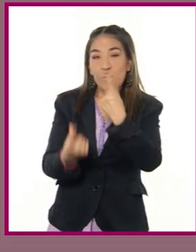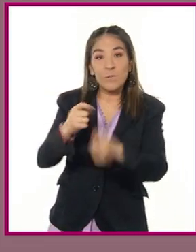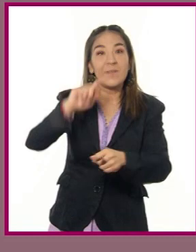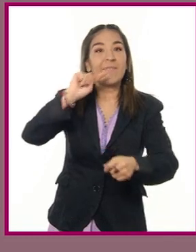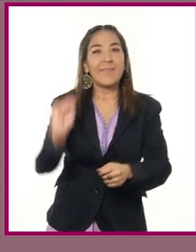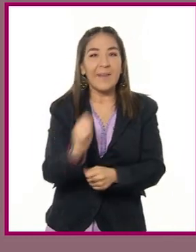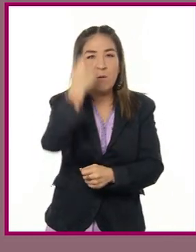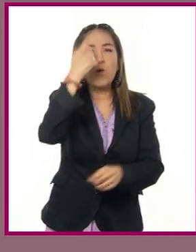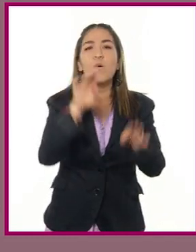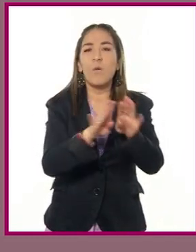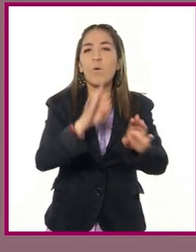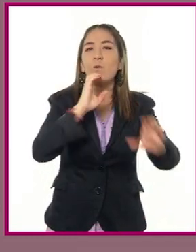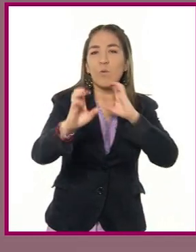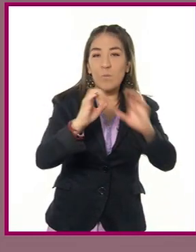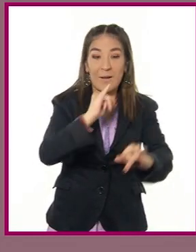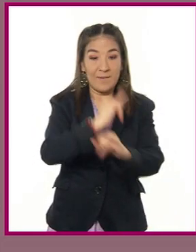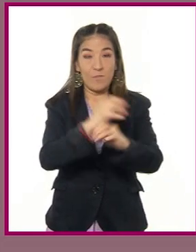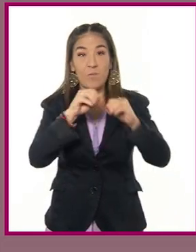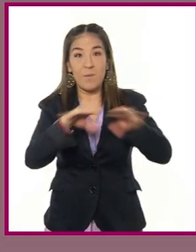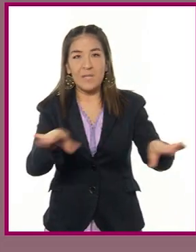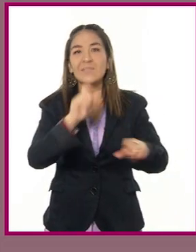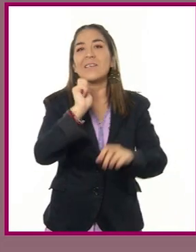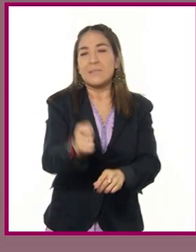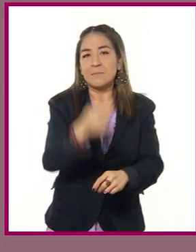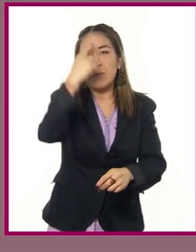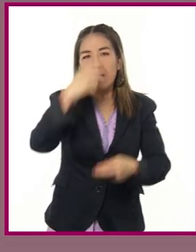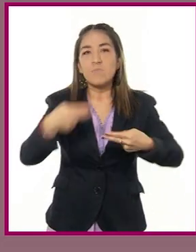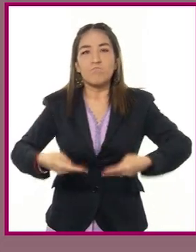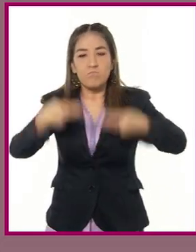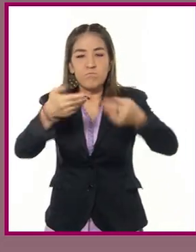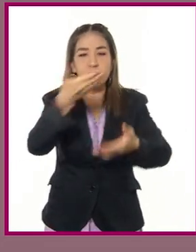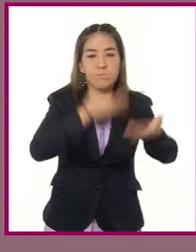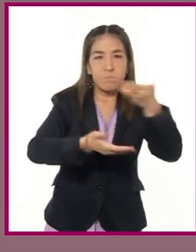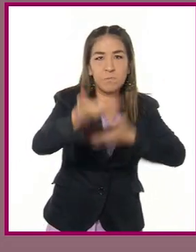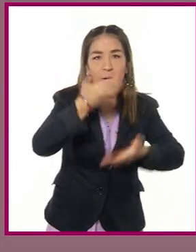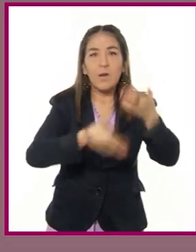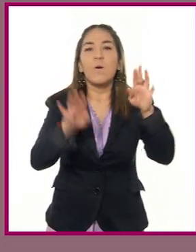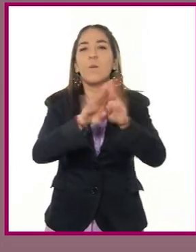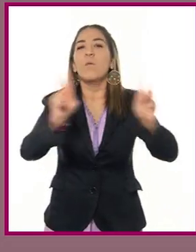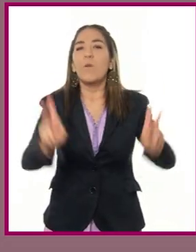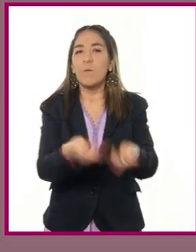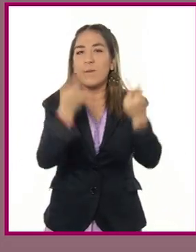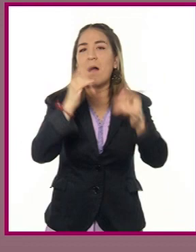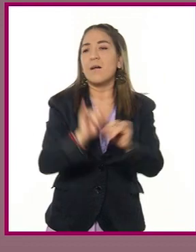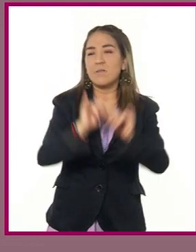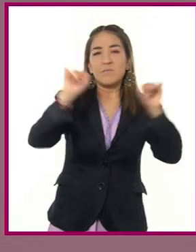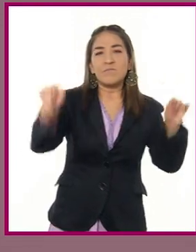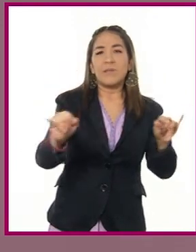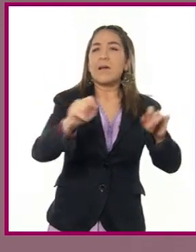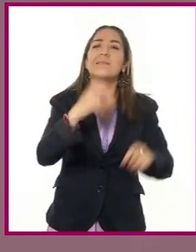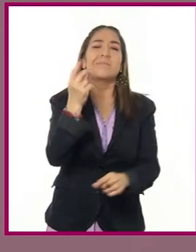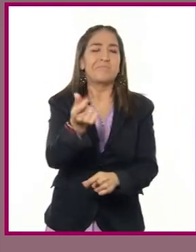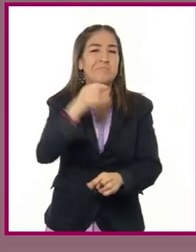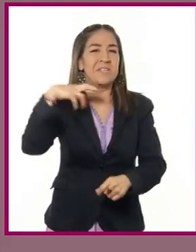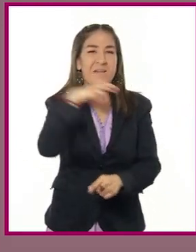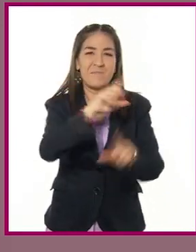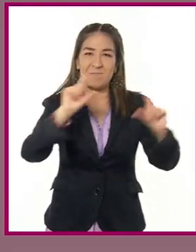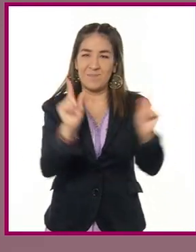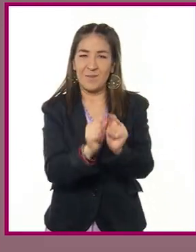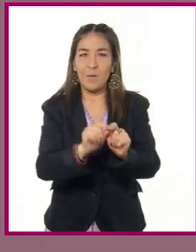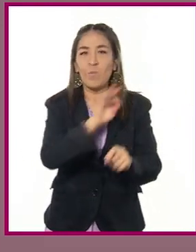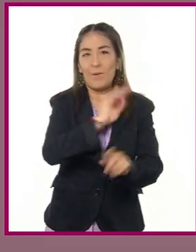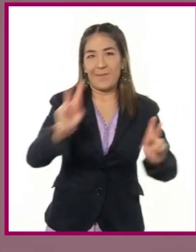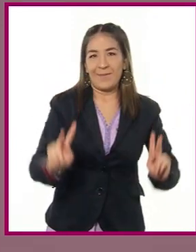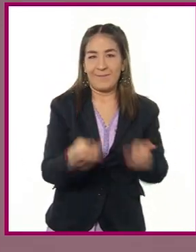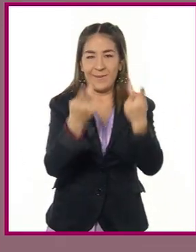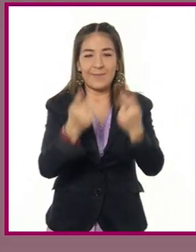de la información y la comunicación para negociar, vender y comprar a distancia en tiempos muy cortos. Entre ellos